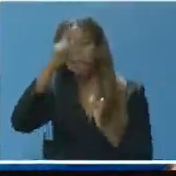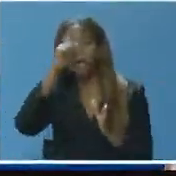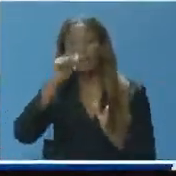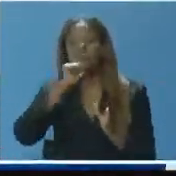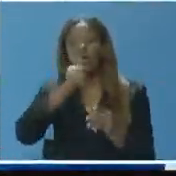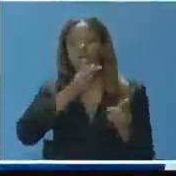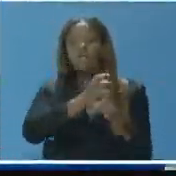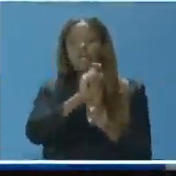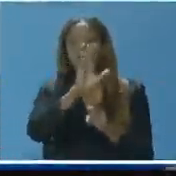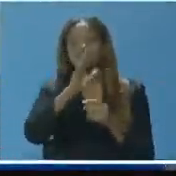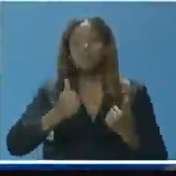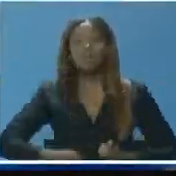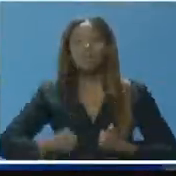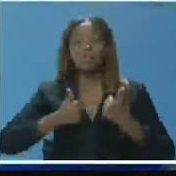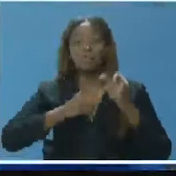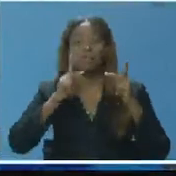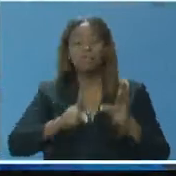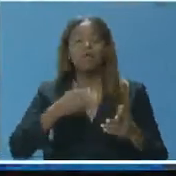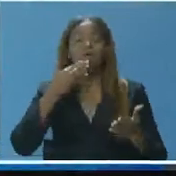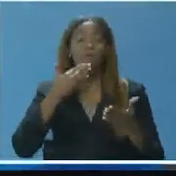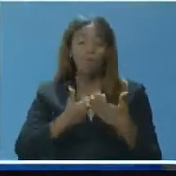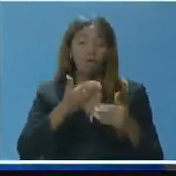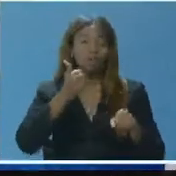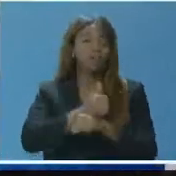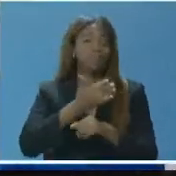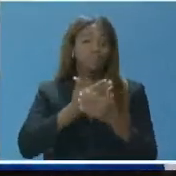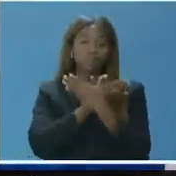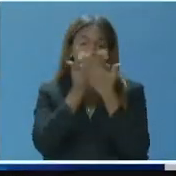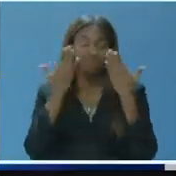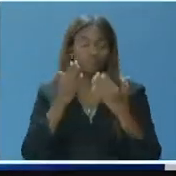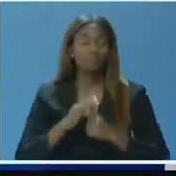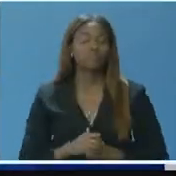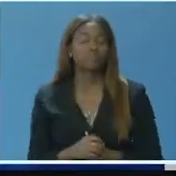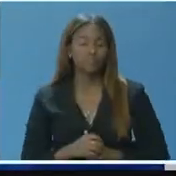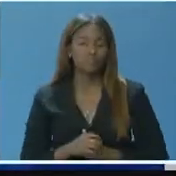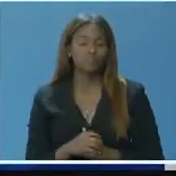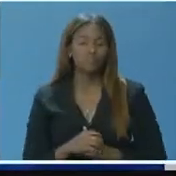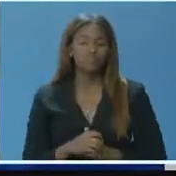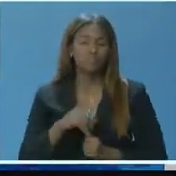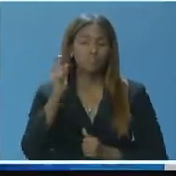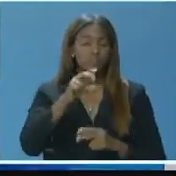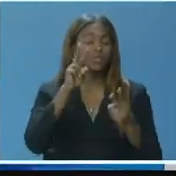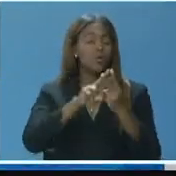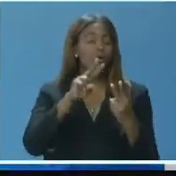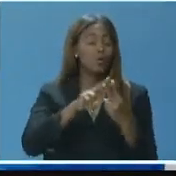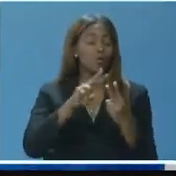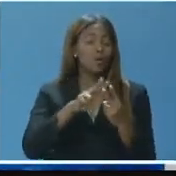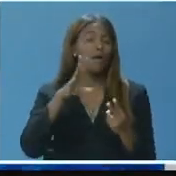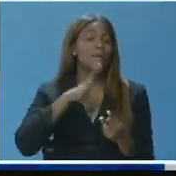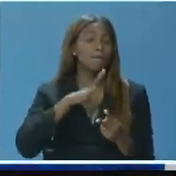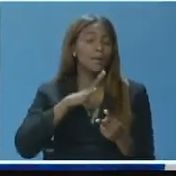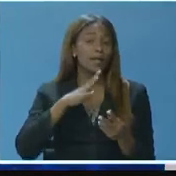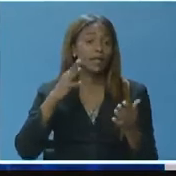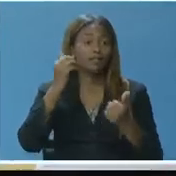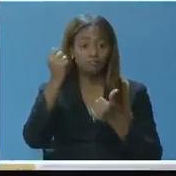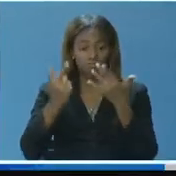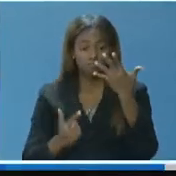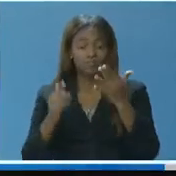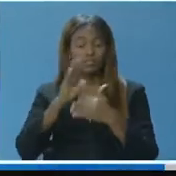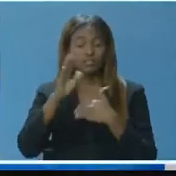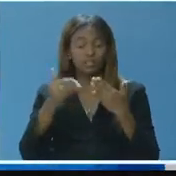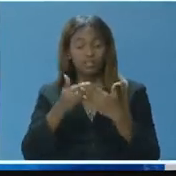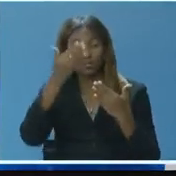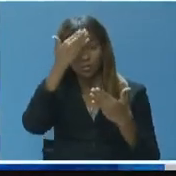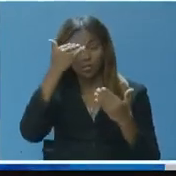reputaciones de personas que podrían ser inocentes. Que conozcan muy bien por qué lo están mencionando, porque después que